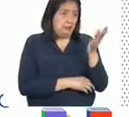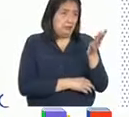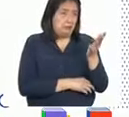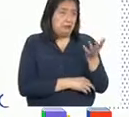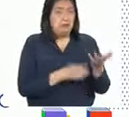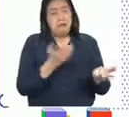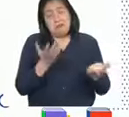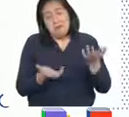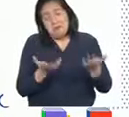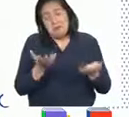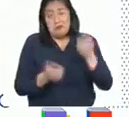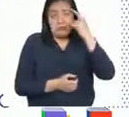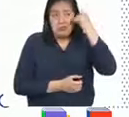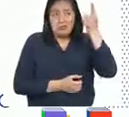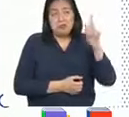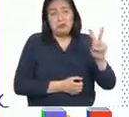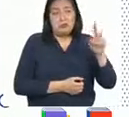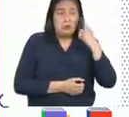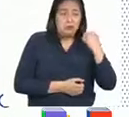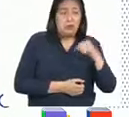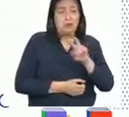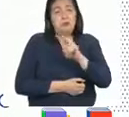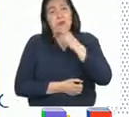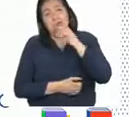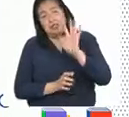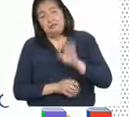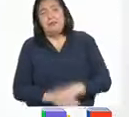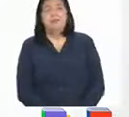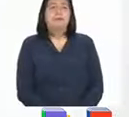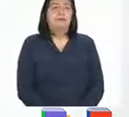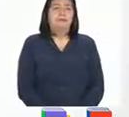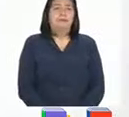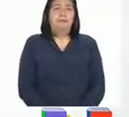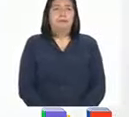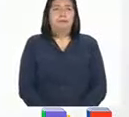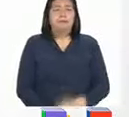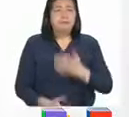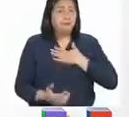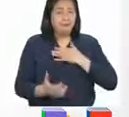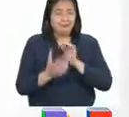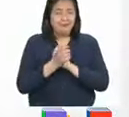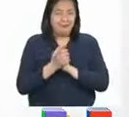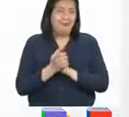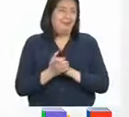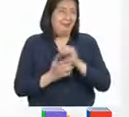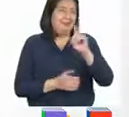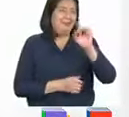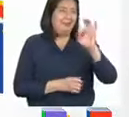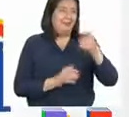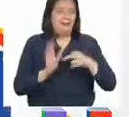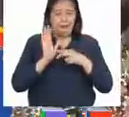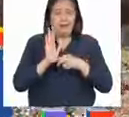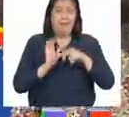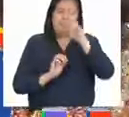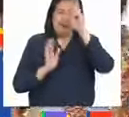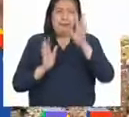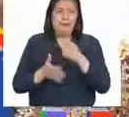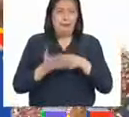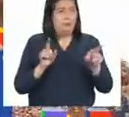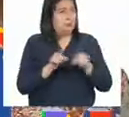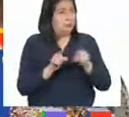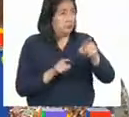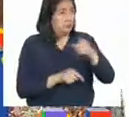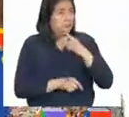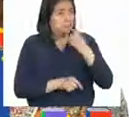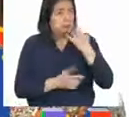selva, y supondré que serán 2 varones y 2 mujeres. Mi amiga Gabriela me pidió también que muestre a aquellos peruanos que, al igual